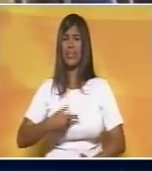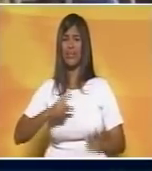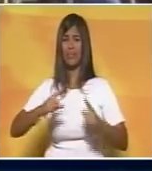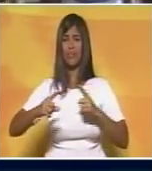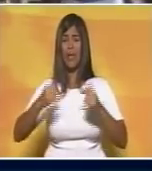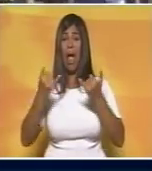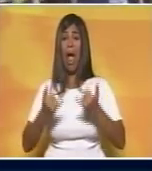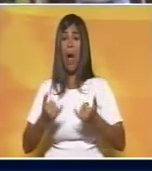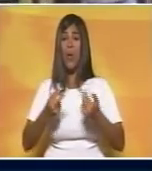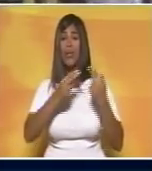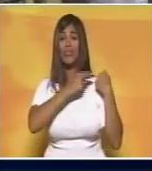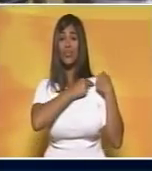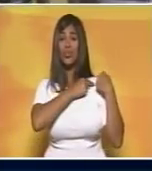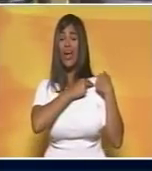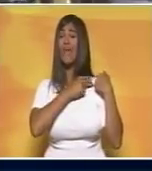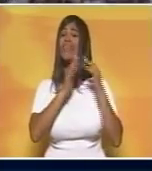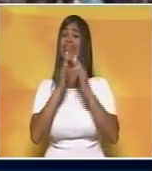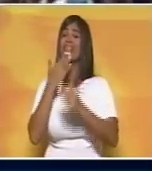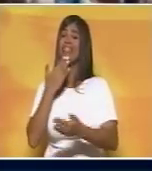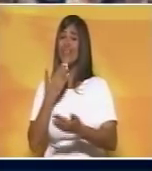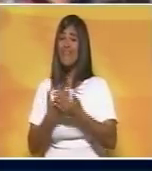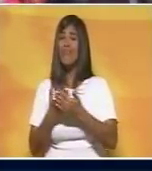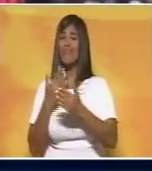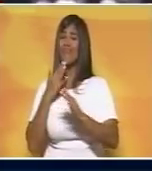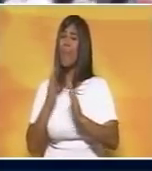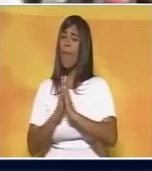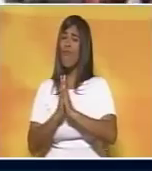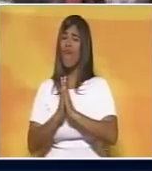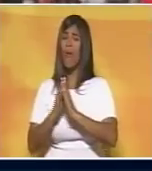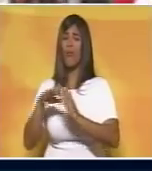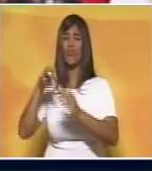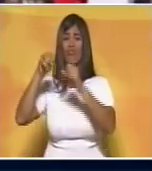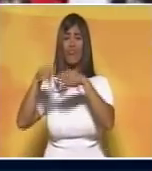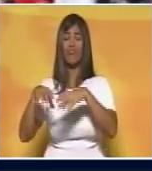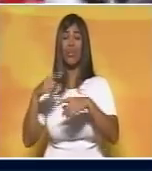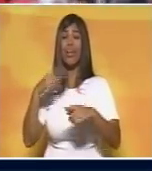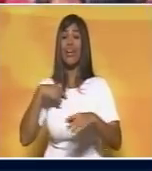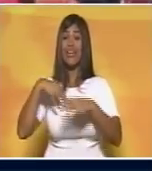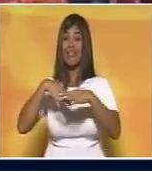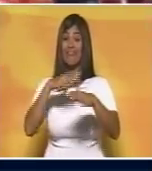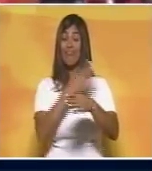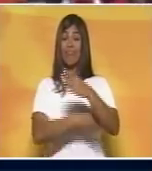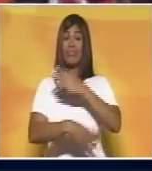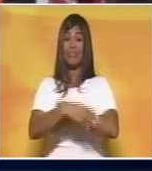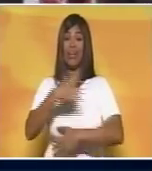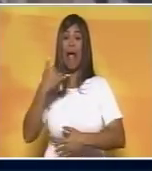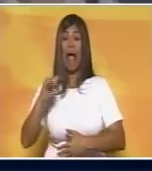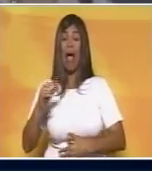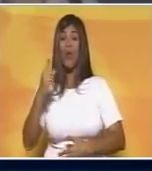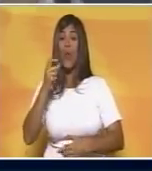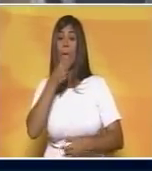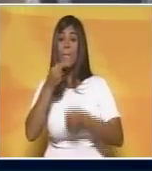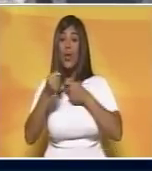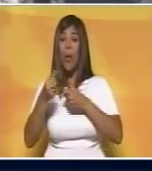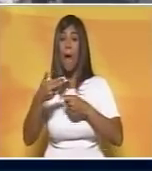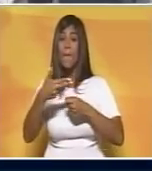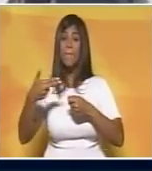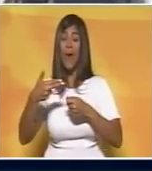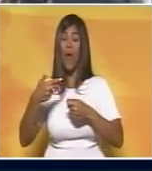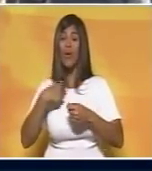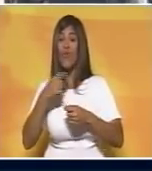Moïse durante una jornada que se tornó violenta y dejó varios heridos, entre ellos un periodista que recibió un balazo cuando cubría